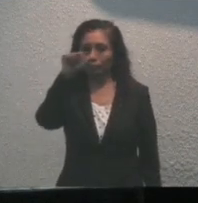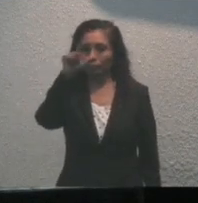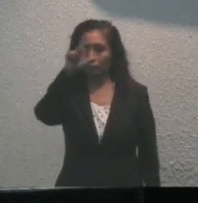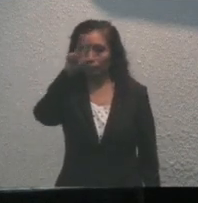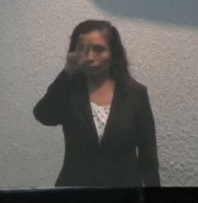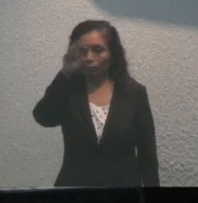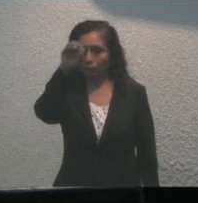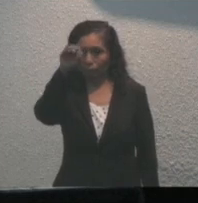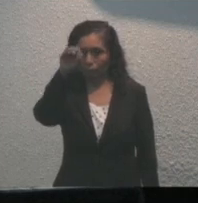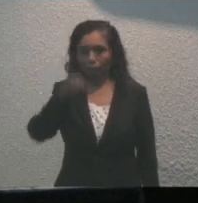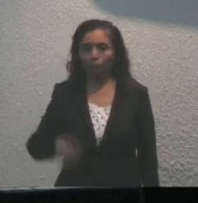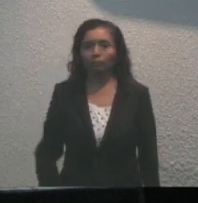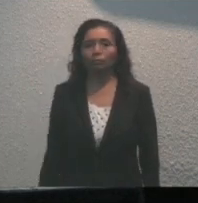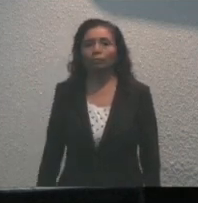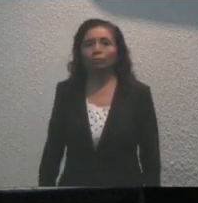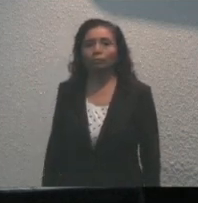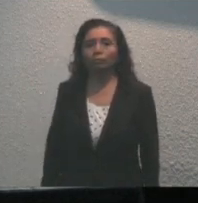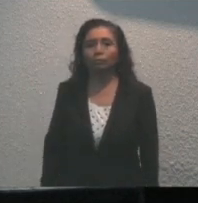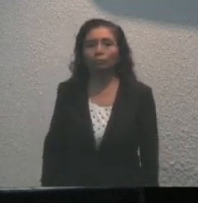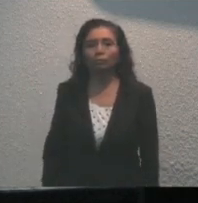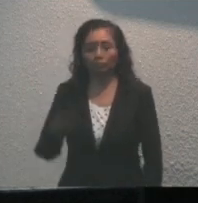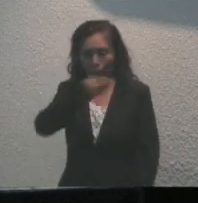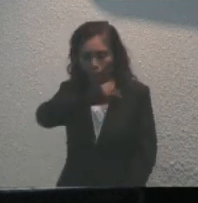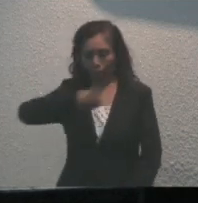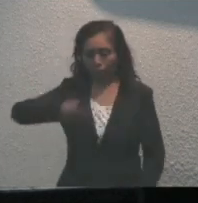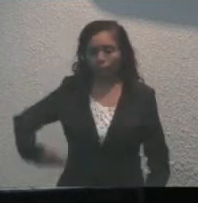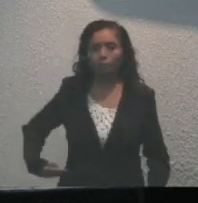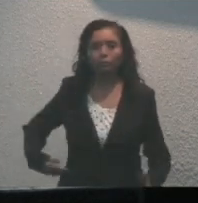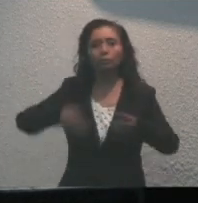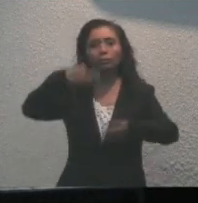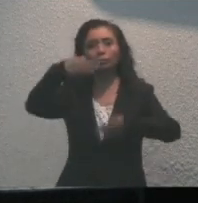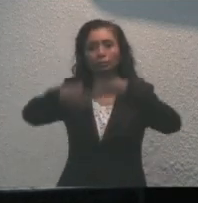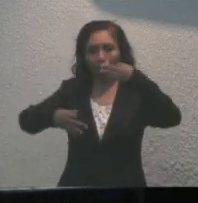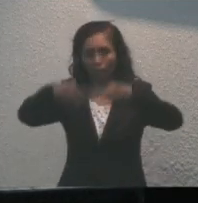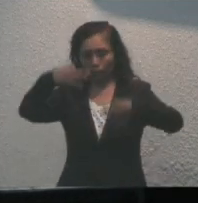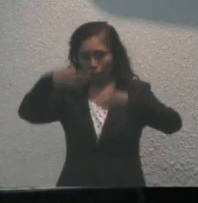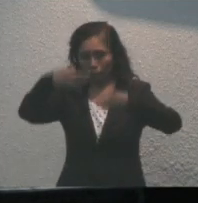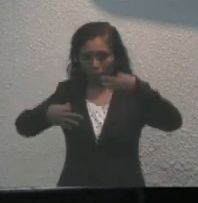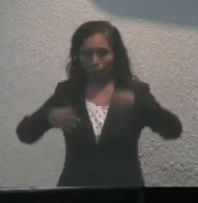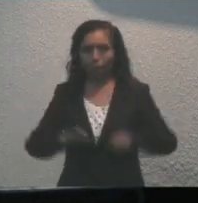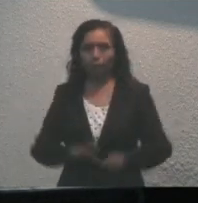Adolfo del Rosal Ricalde, magistrado presidente del Tribunal